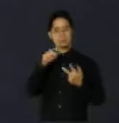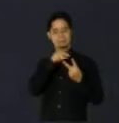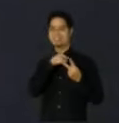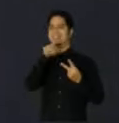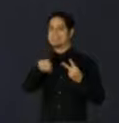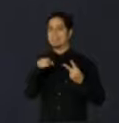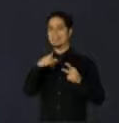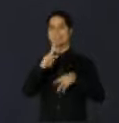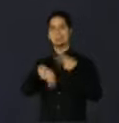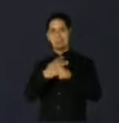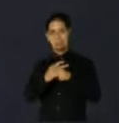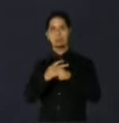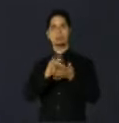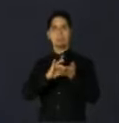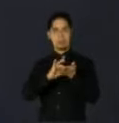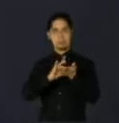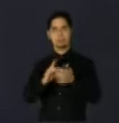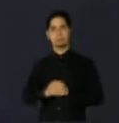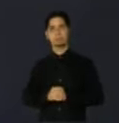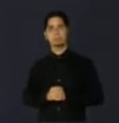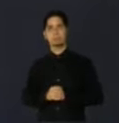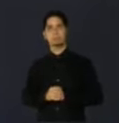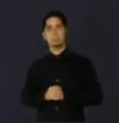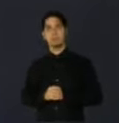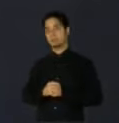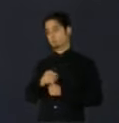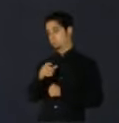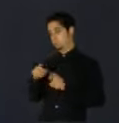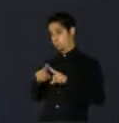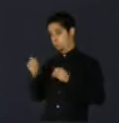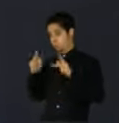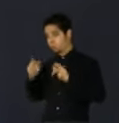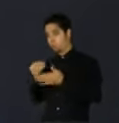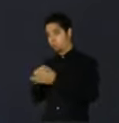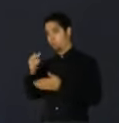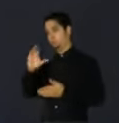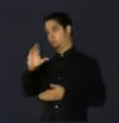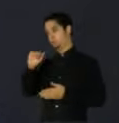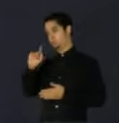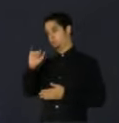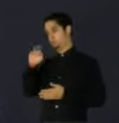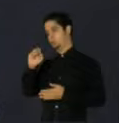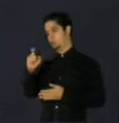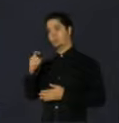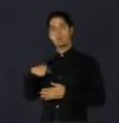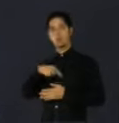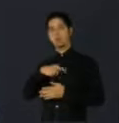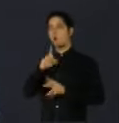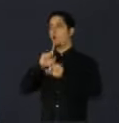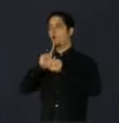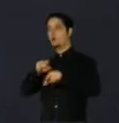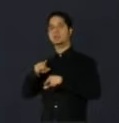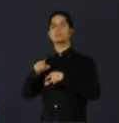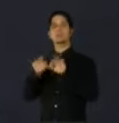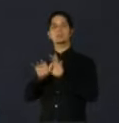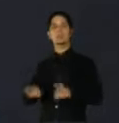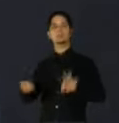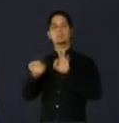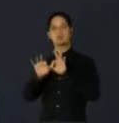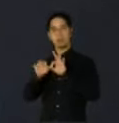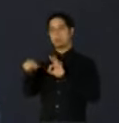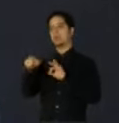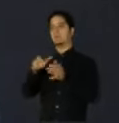medicamentos, particularmente el Plaquenil y la Citromax, Plaquenil particularmente, hicimos una orden administrativa donde la farmacia tenía que recibir un